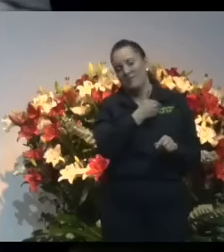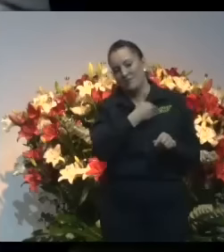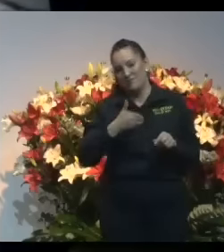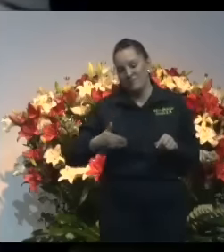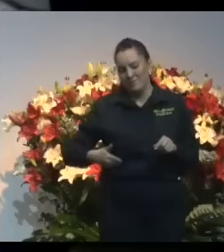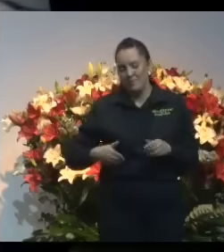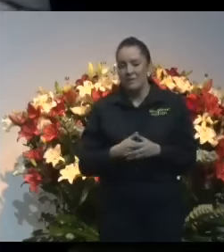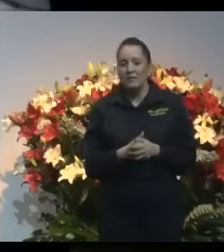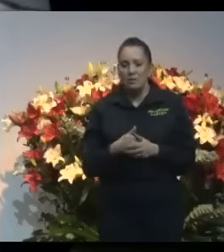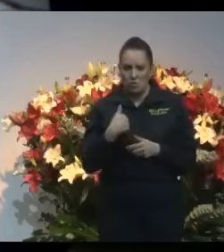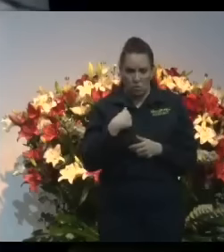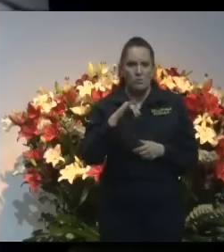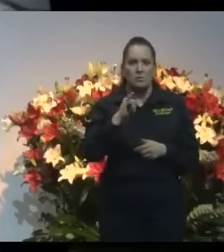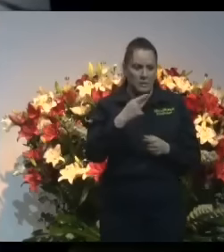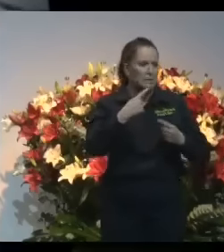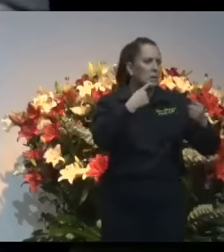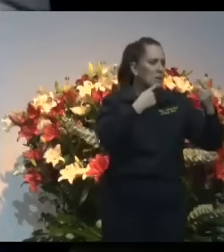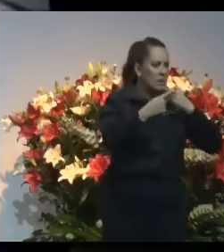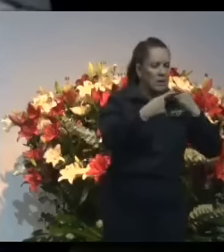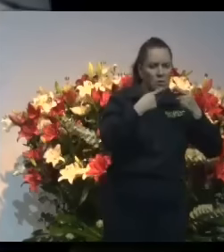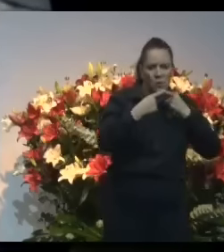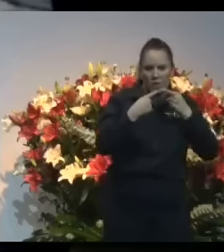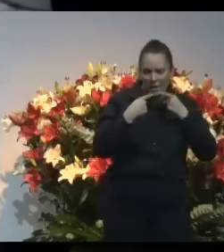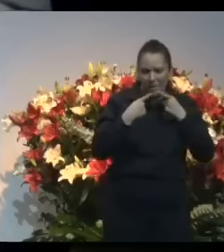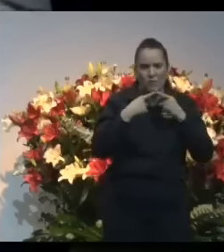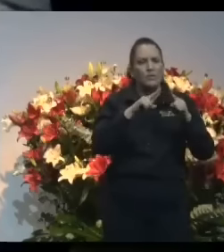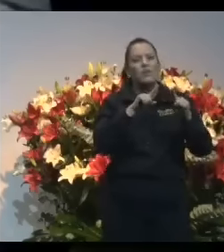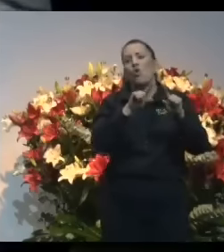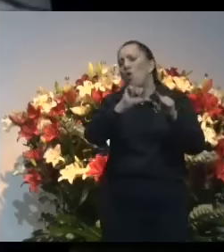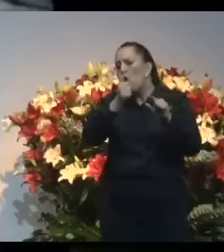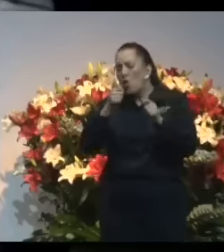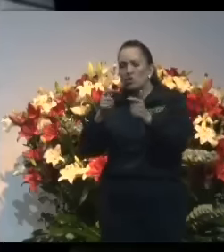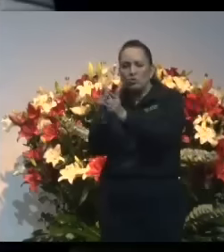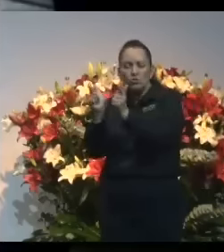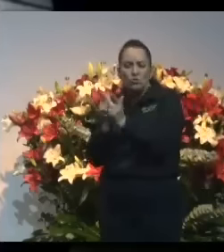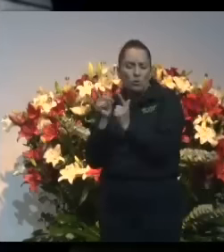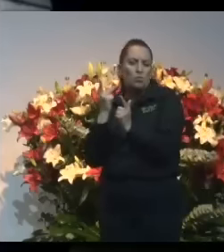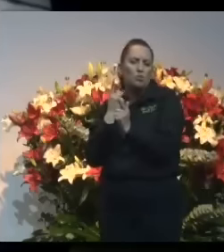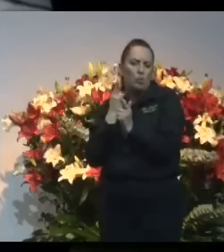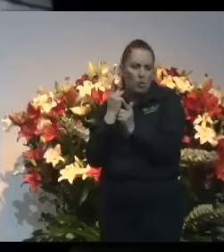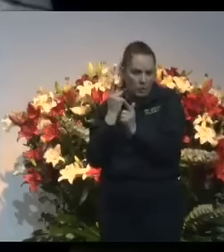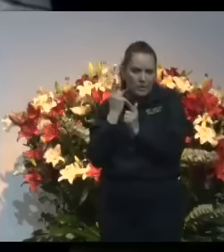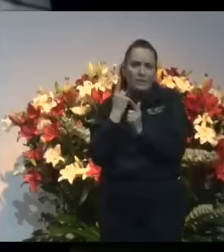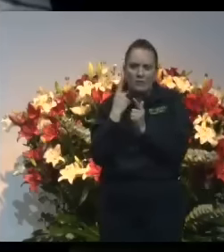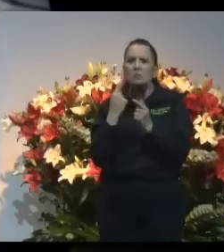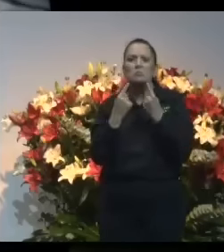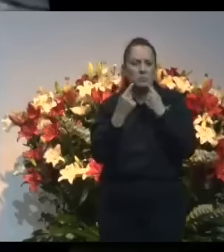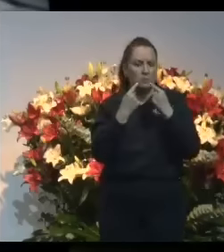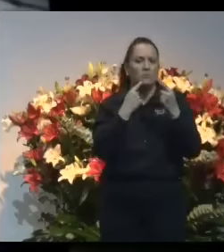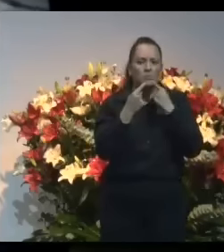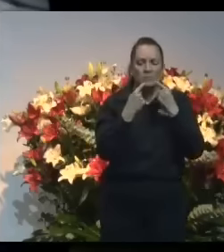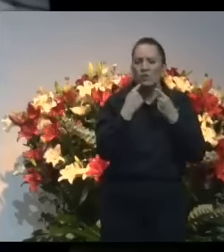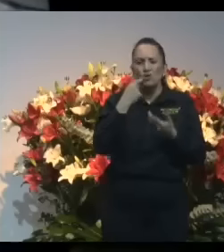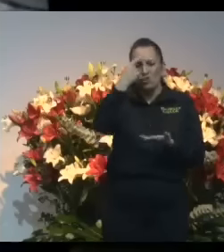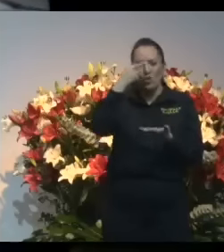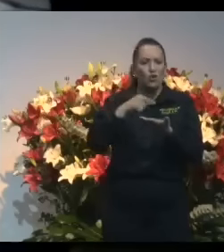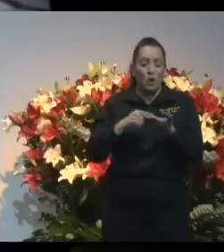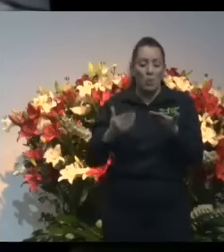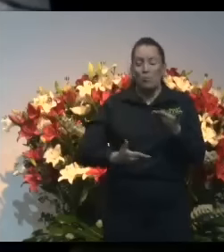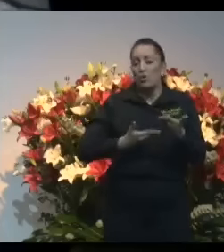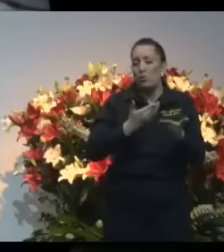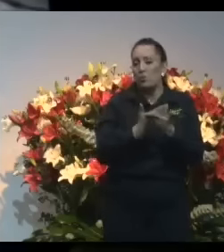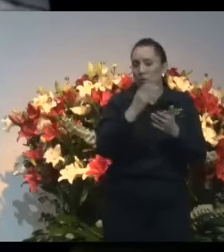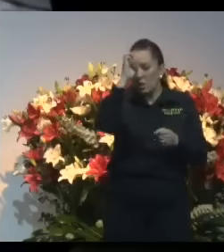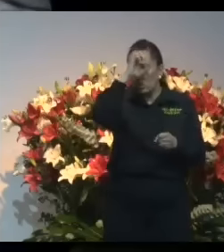y los senadores de Morena como presidenta. No los ignoraría. Yo no veo que ellos no quisieran construir una propuesta